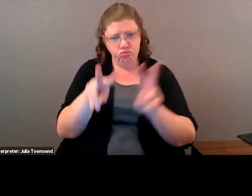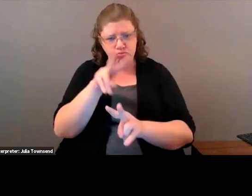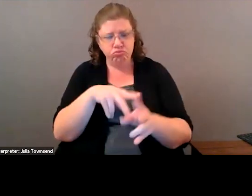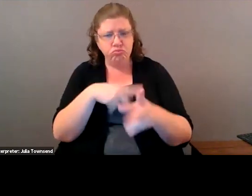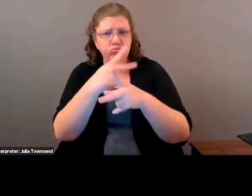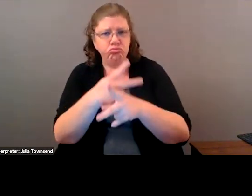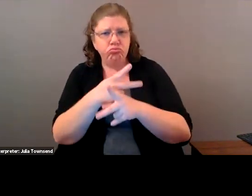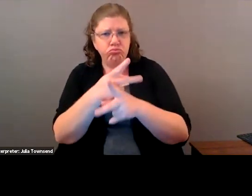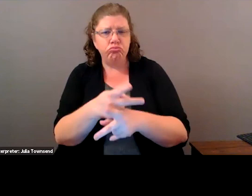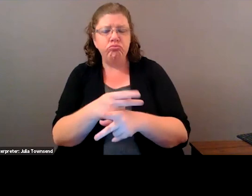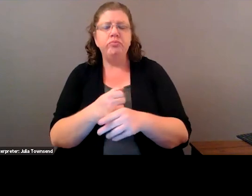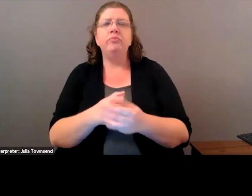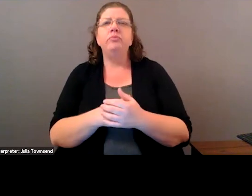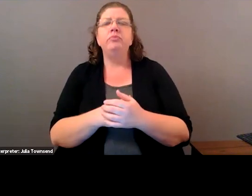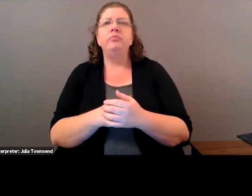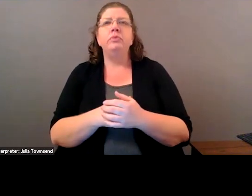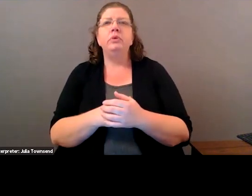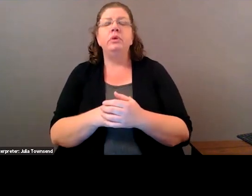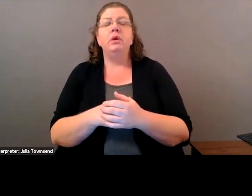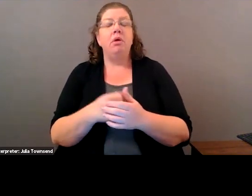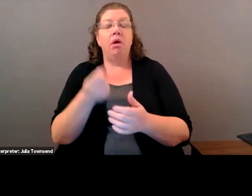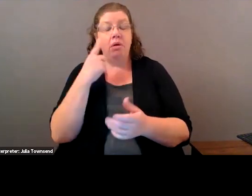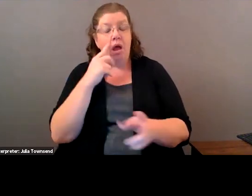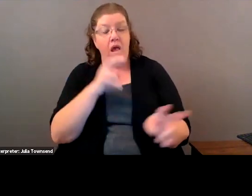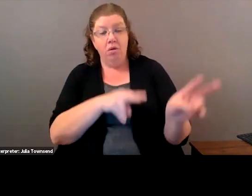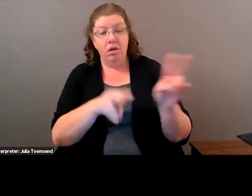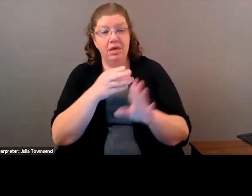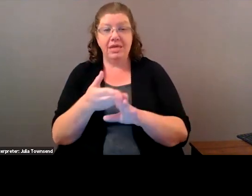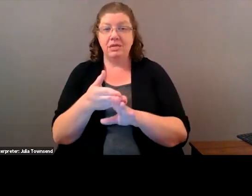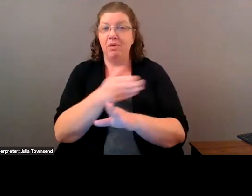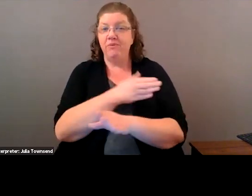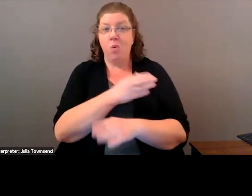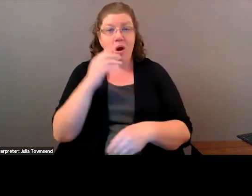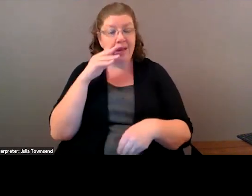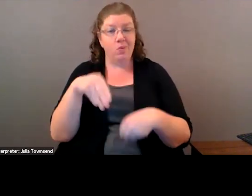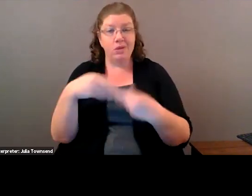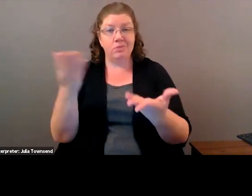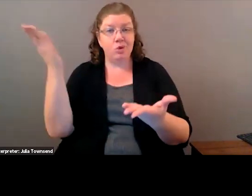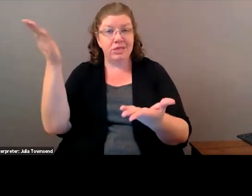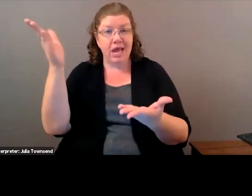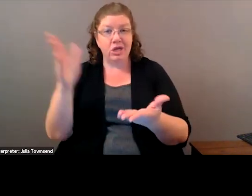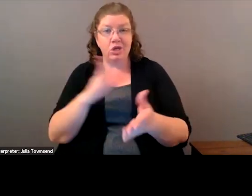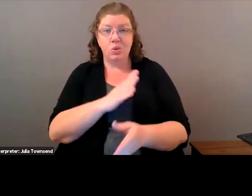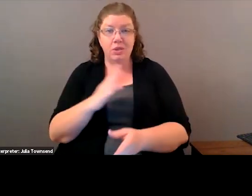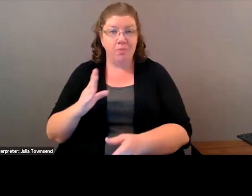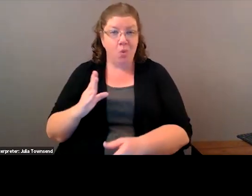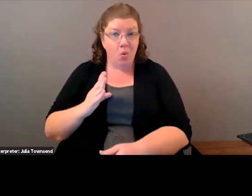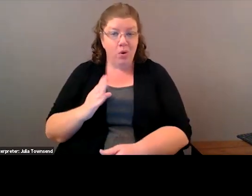desde antes que se le presentara al Consejo. En esta